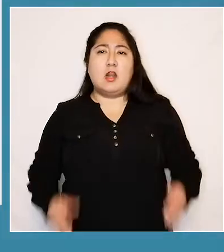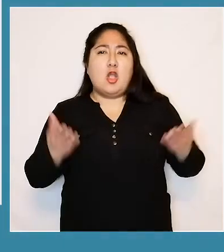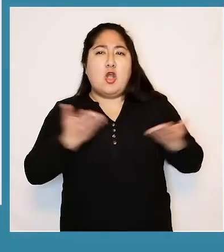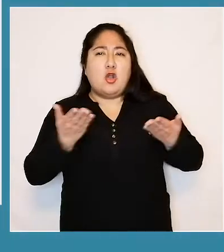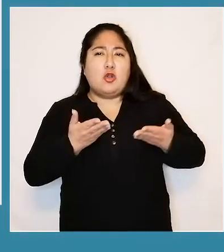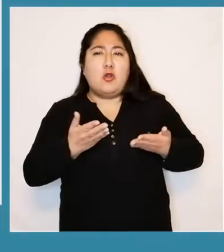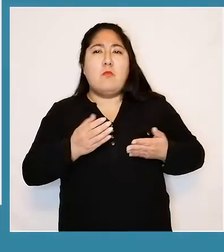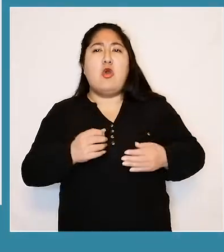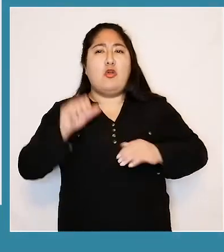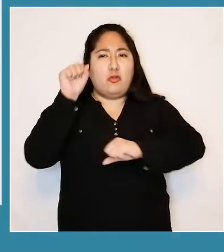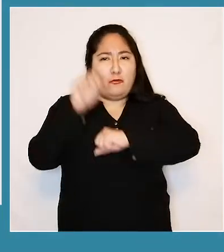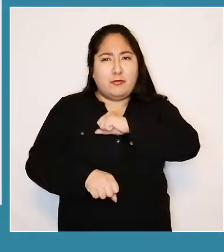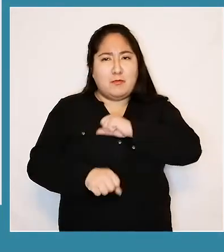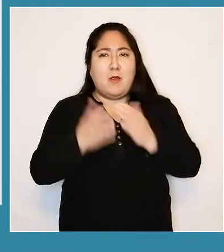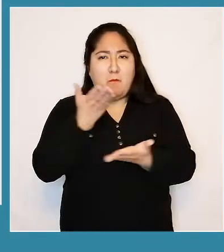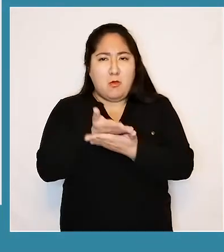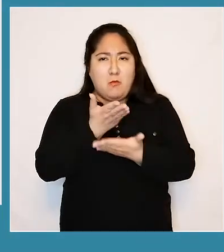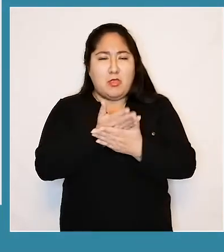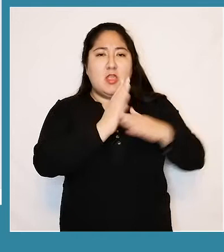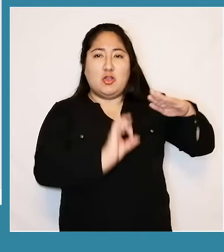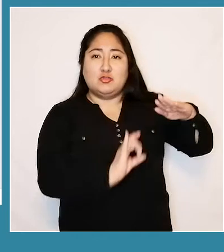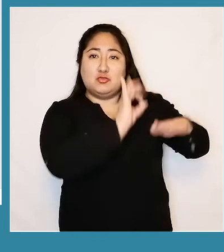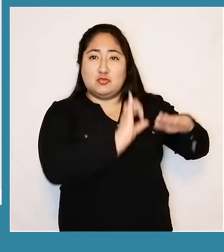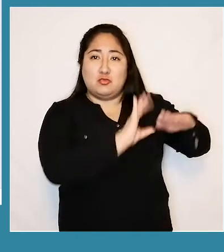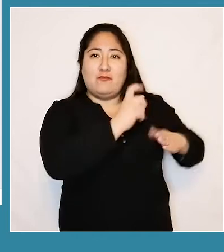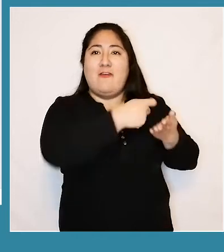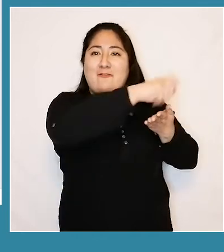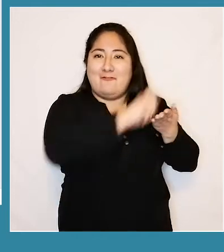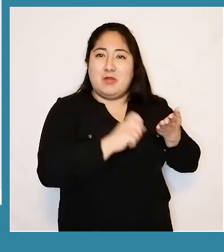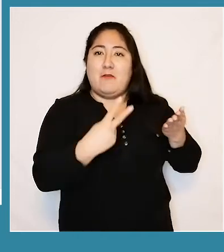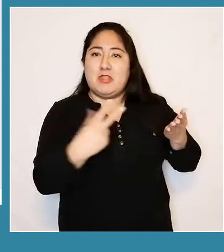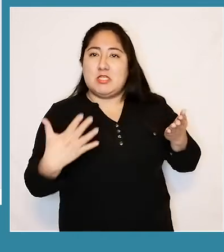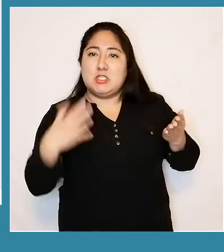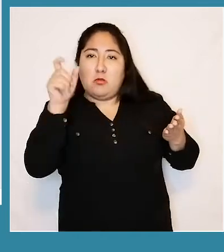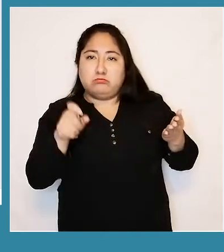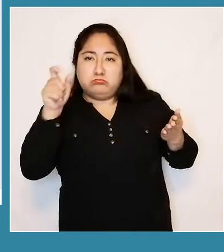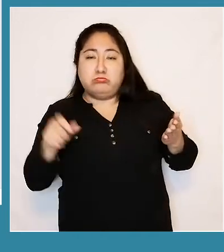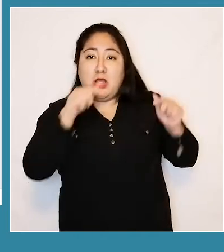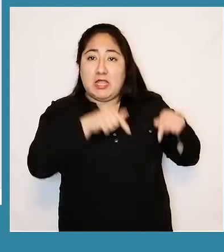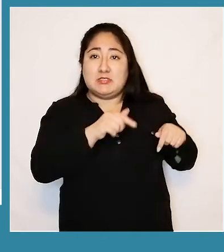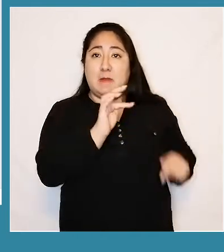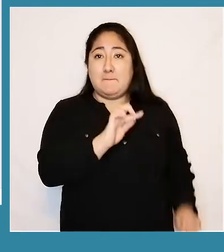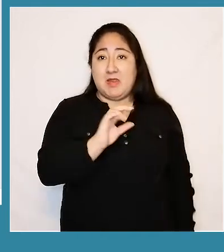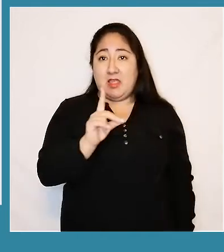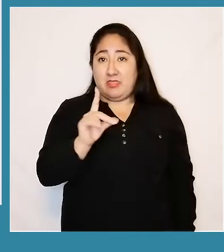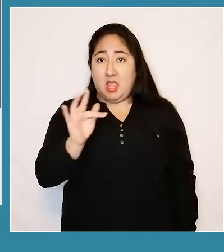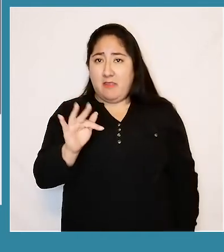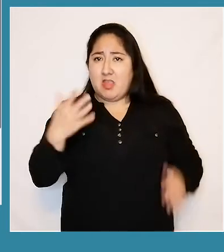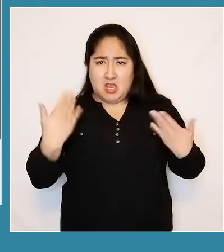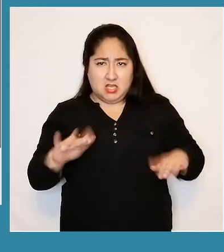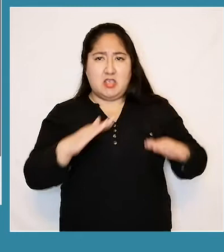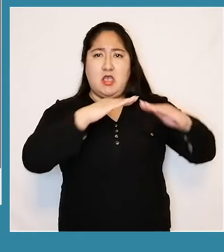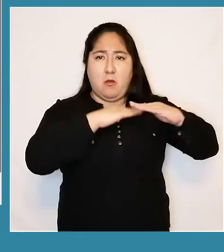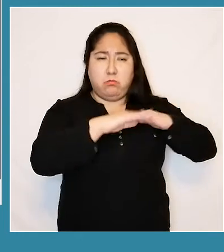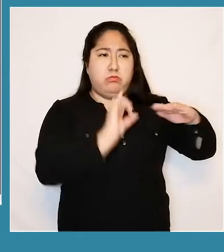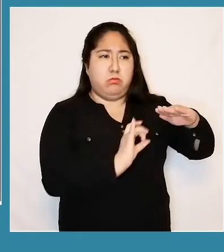Para validar tu propuesta, sube el archivo con las firmas de los 25 adherentes. Este es un documento PDF que escaneaste y subiste